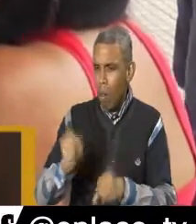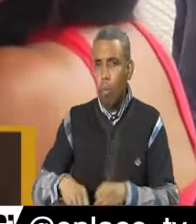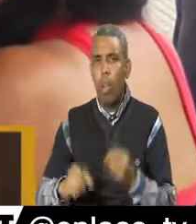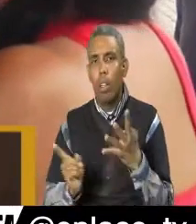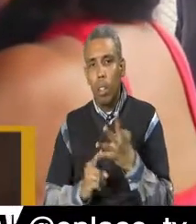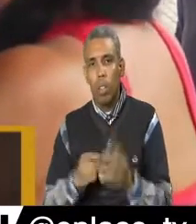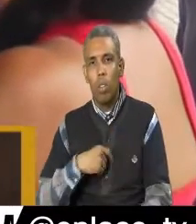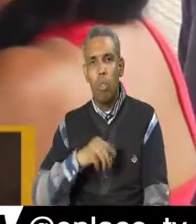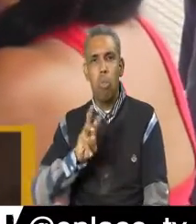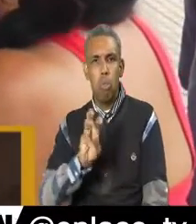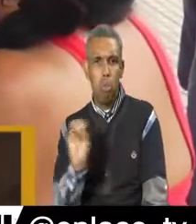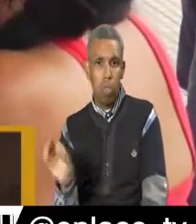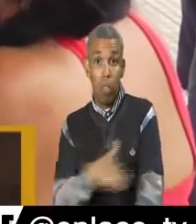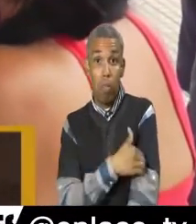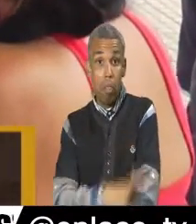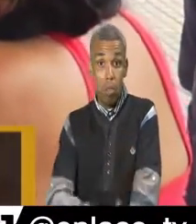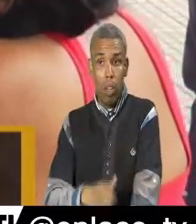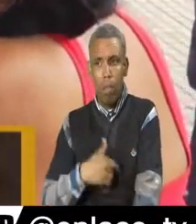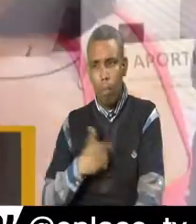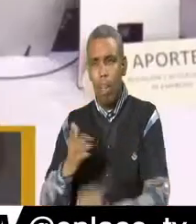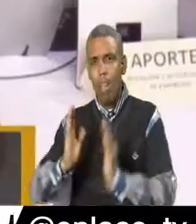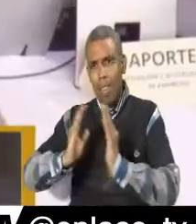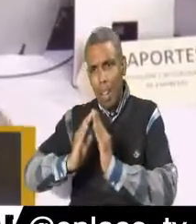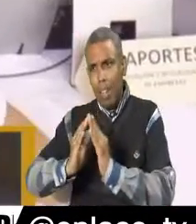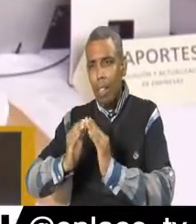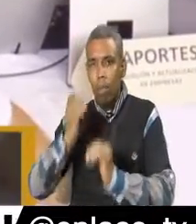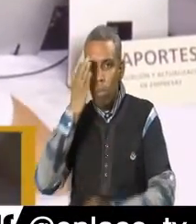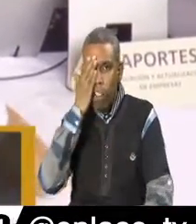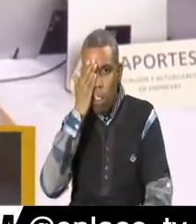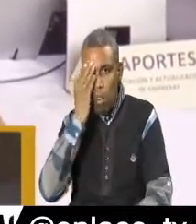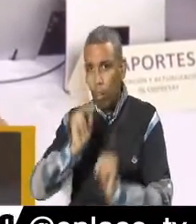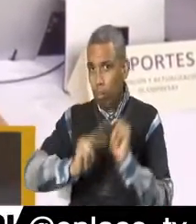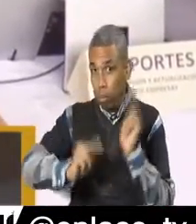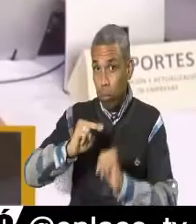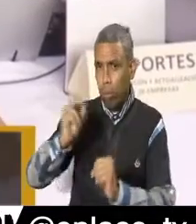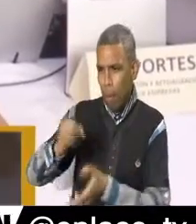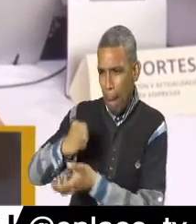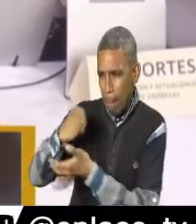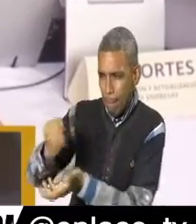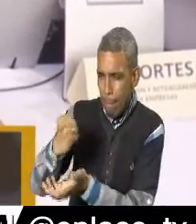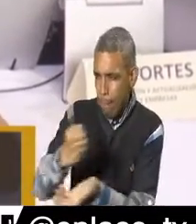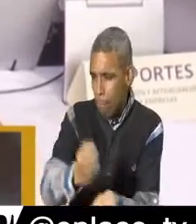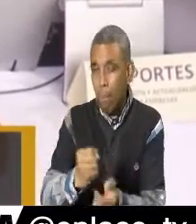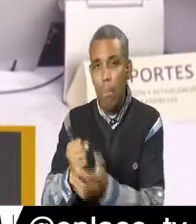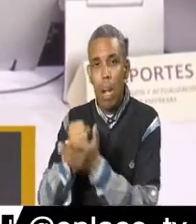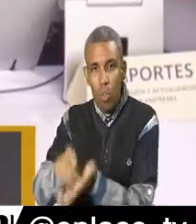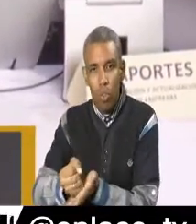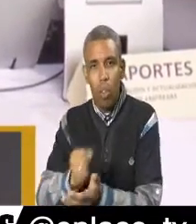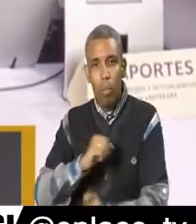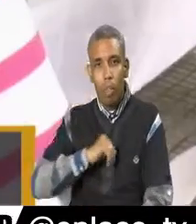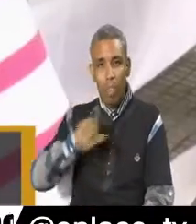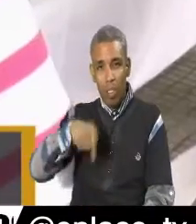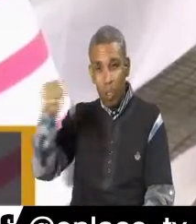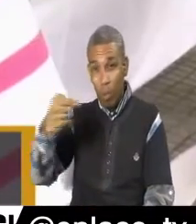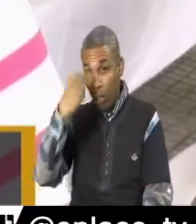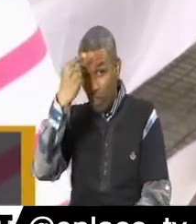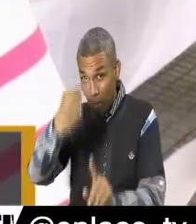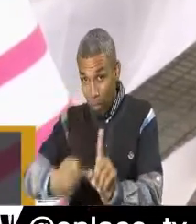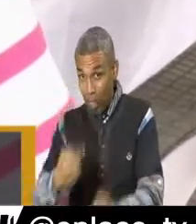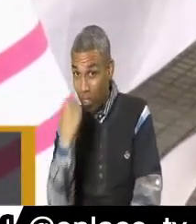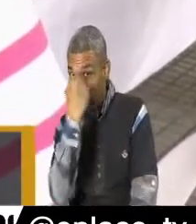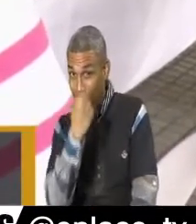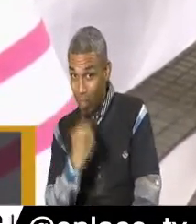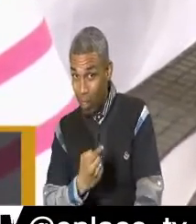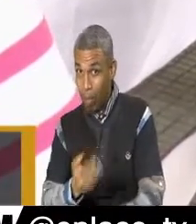vivienda, vamos a tener toda la información referente a los subsidios para la segunda postulación que se realizará en el mes de septiembre. Vamos a estar con